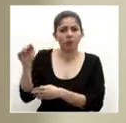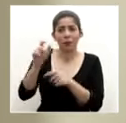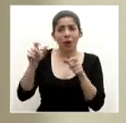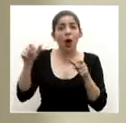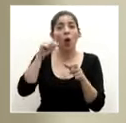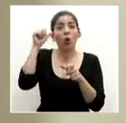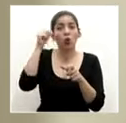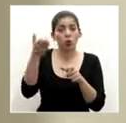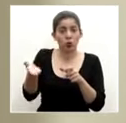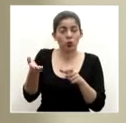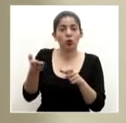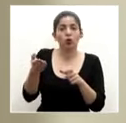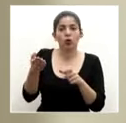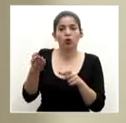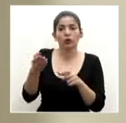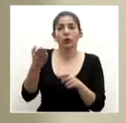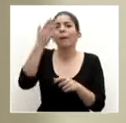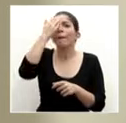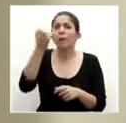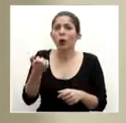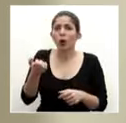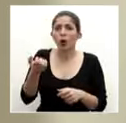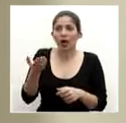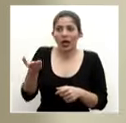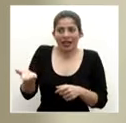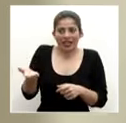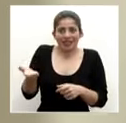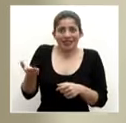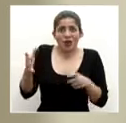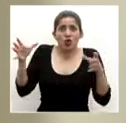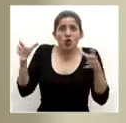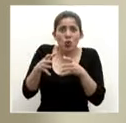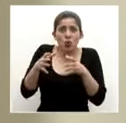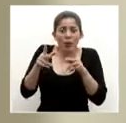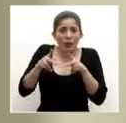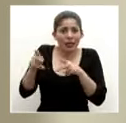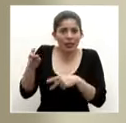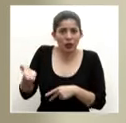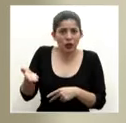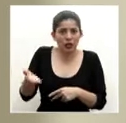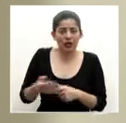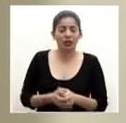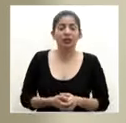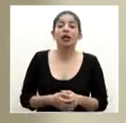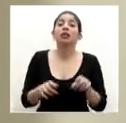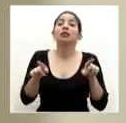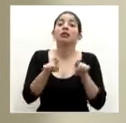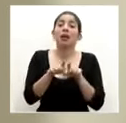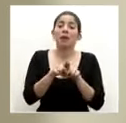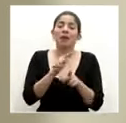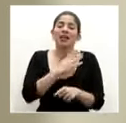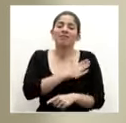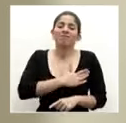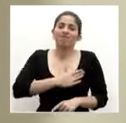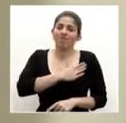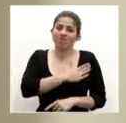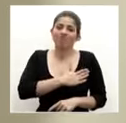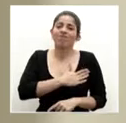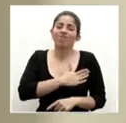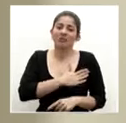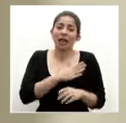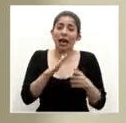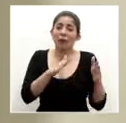adultas que estaban allí, porque estábamos hablando de una aglomeración. Además, también lamentablemente,